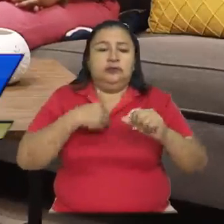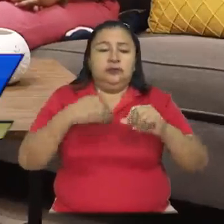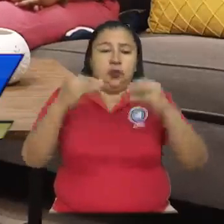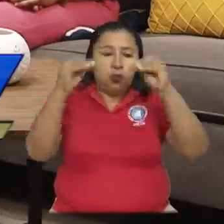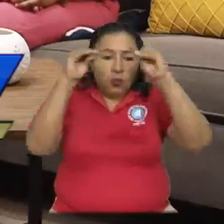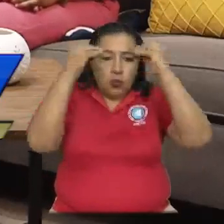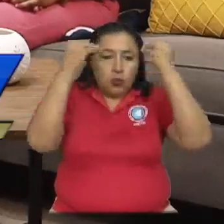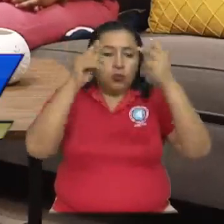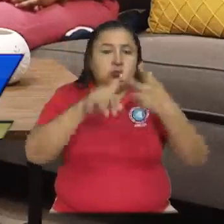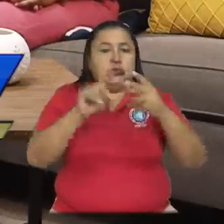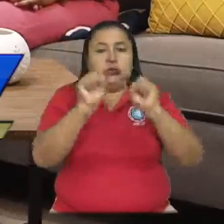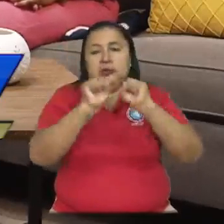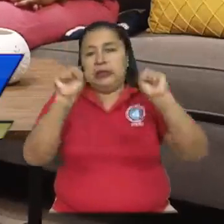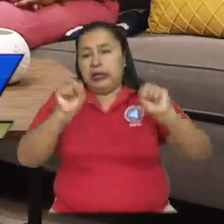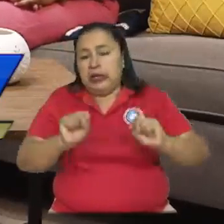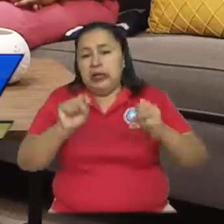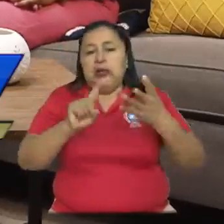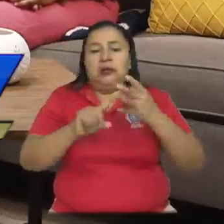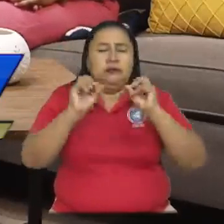cursos, capacitaciones,